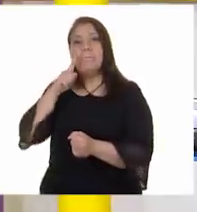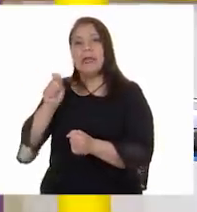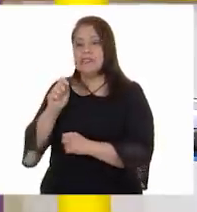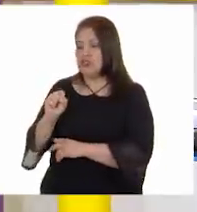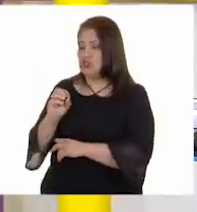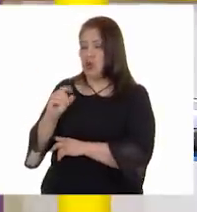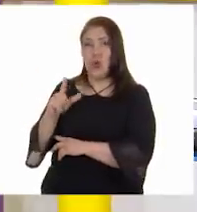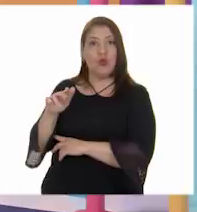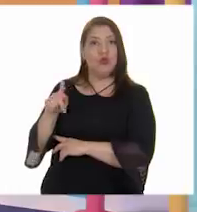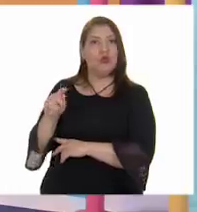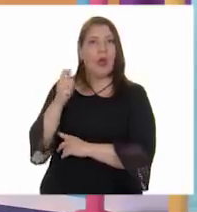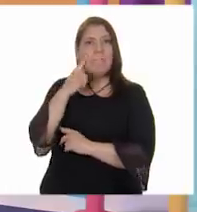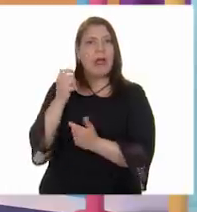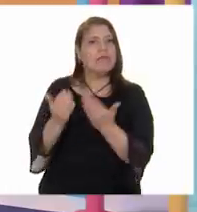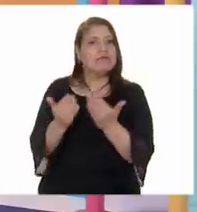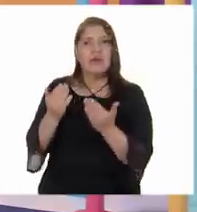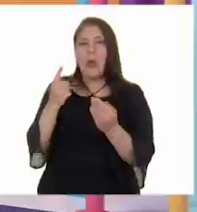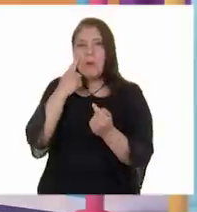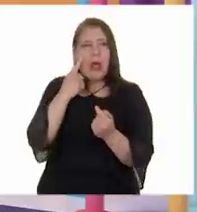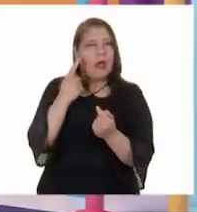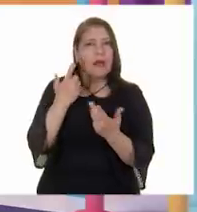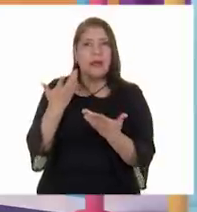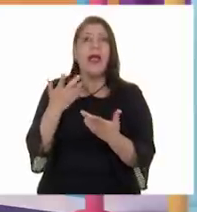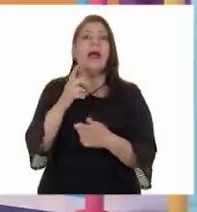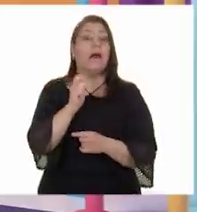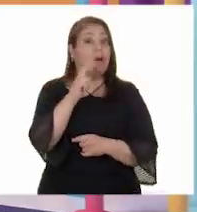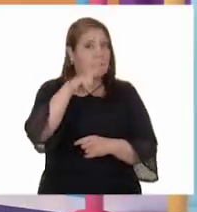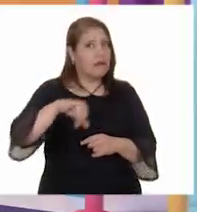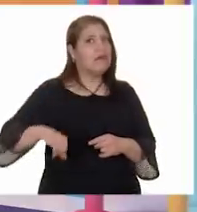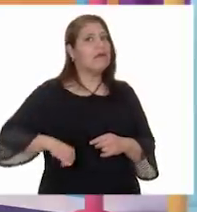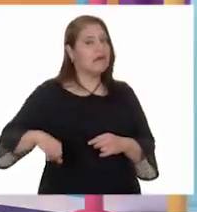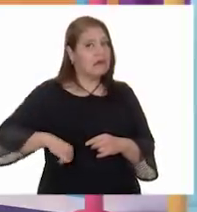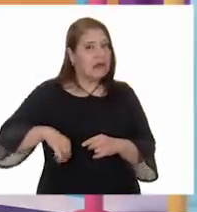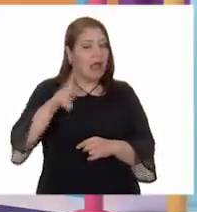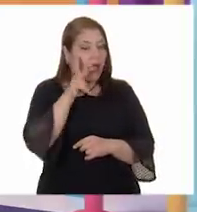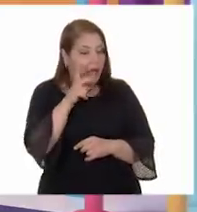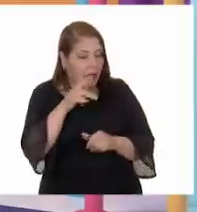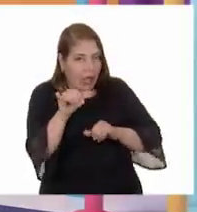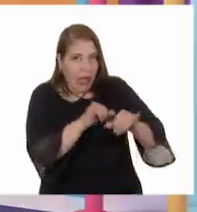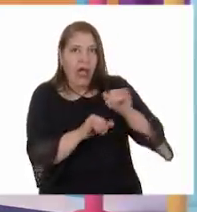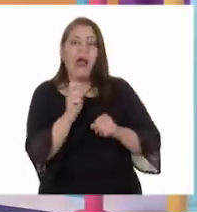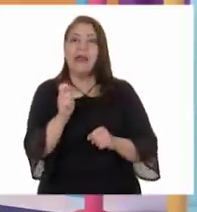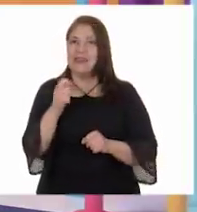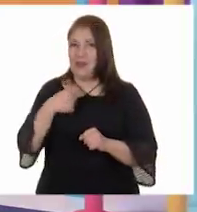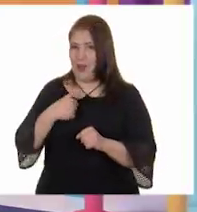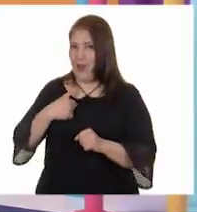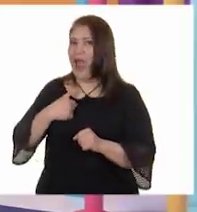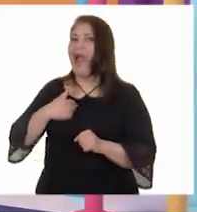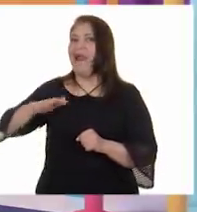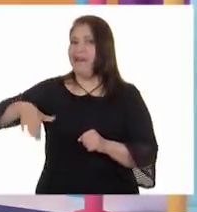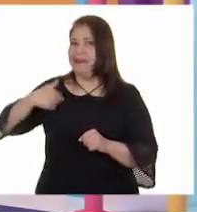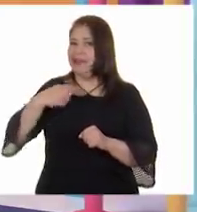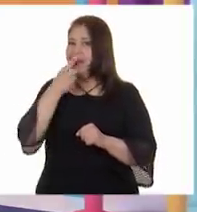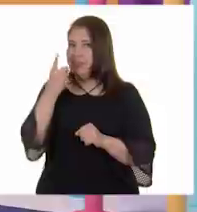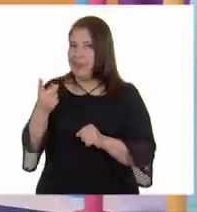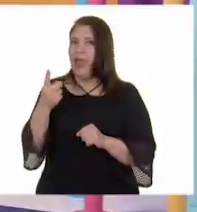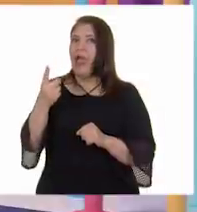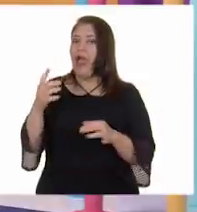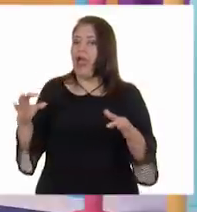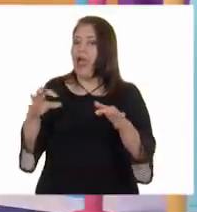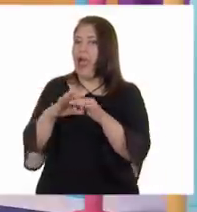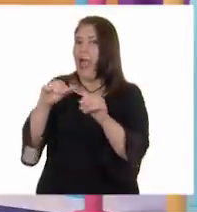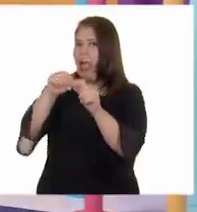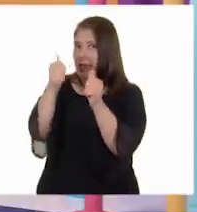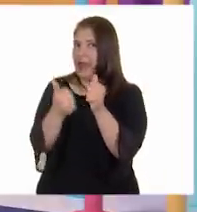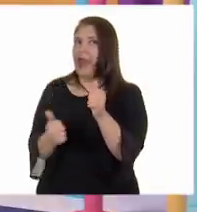Qué interesante experimento. Oye, pero yo te prometí, empezando la clase, que íbamos a ver la parte del arte con las